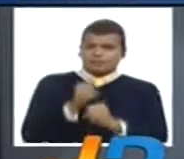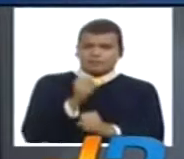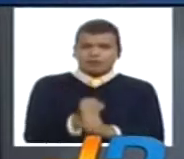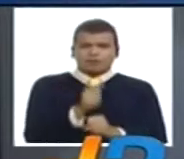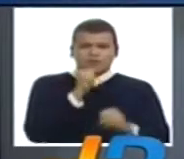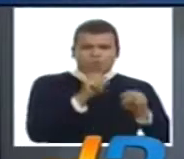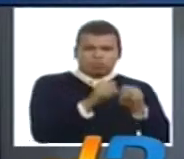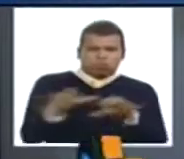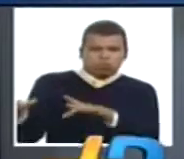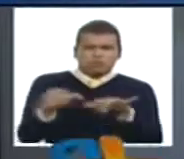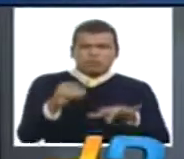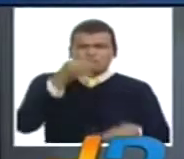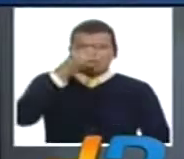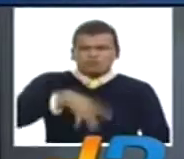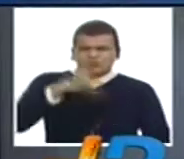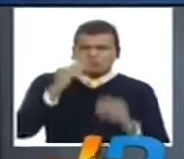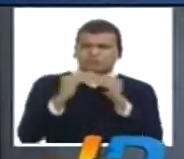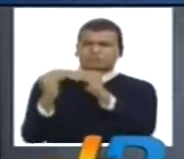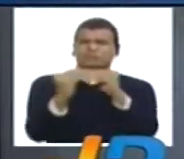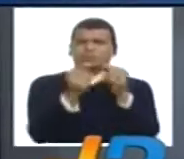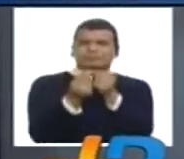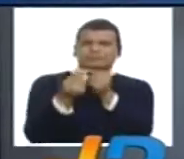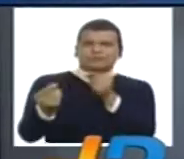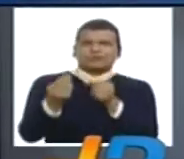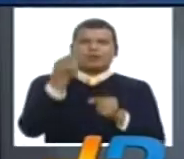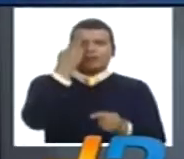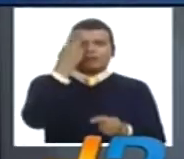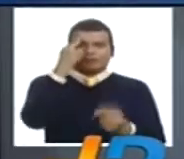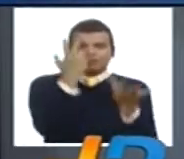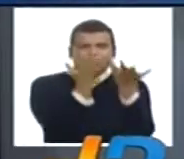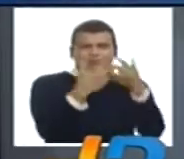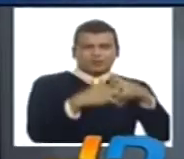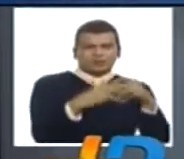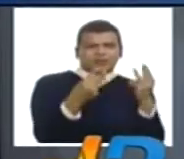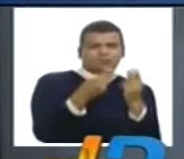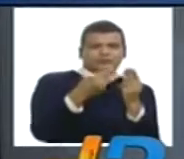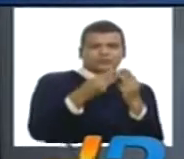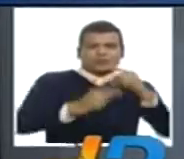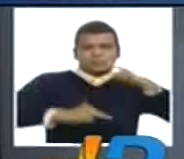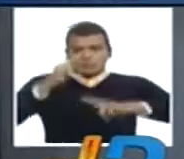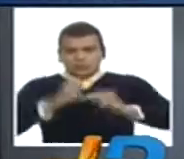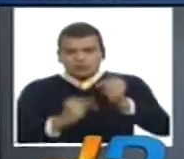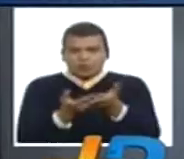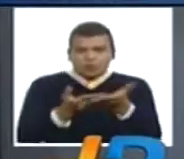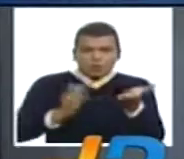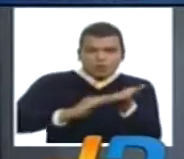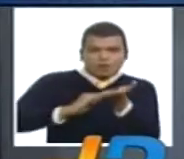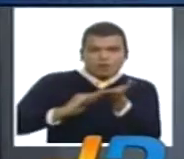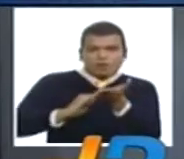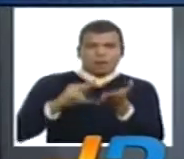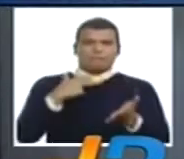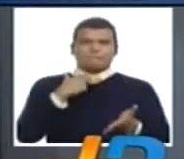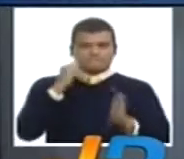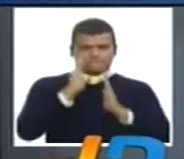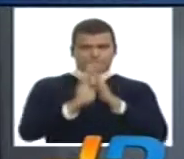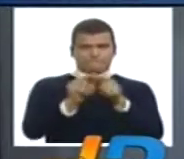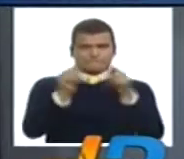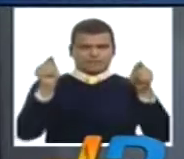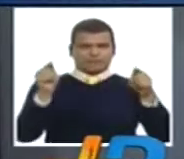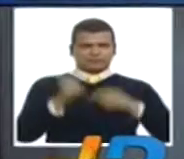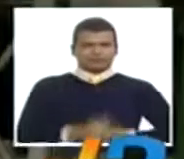las aguas residuales de sus vecinos. Un error de Emcali en la autorización de una obra habría provocado el problema. Andrés Díaz con el